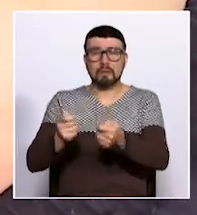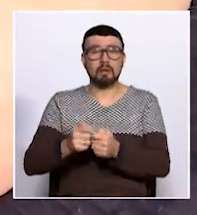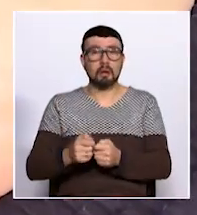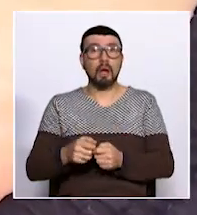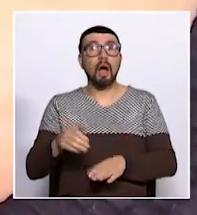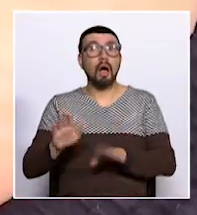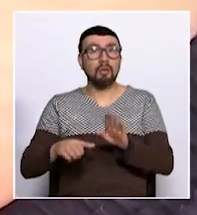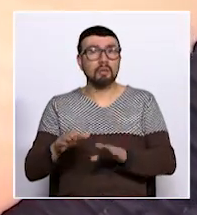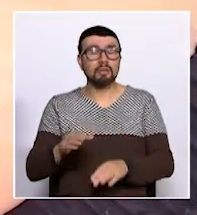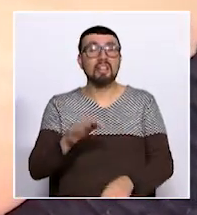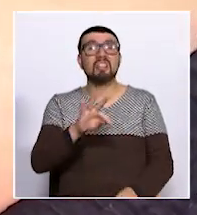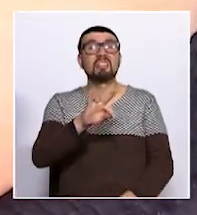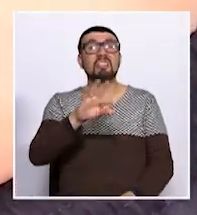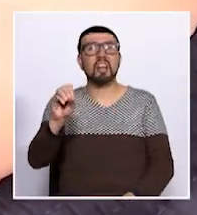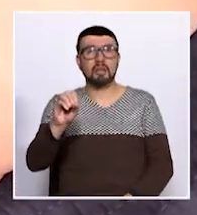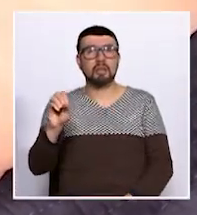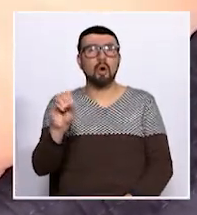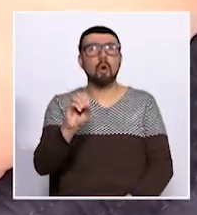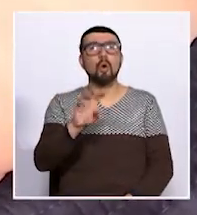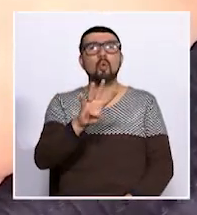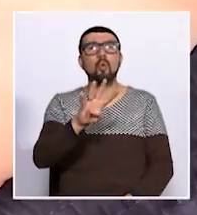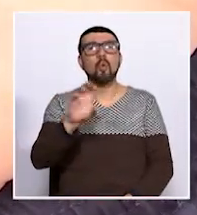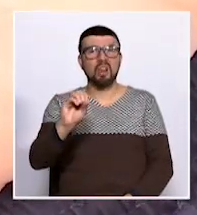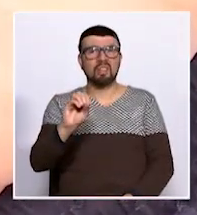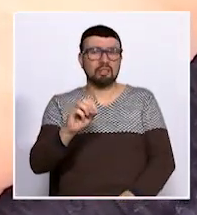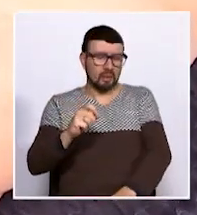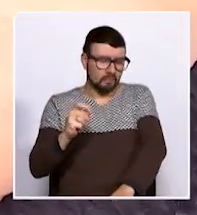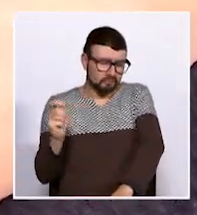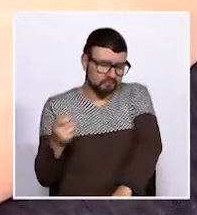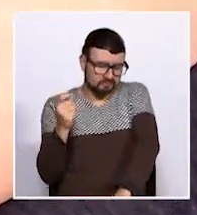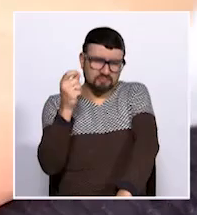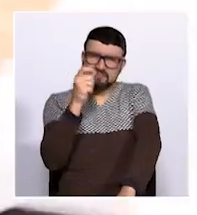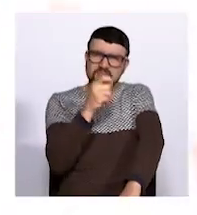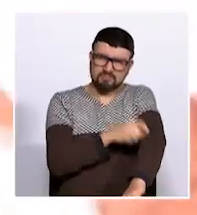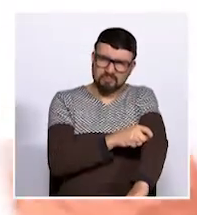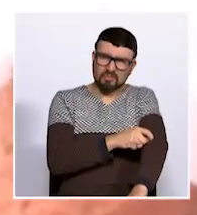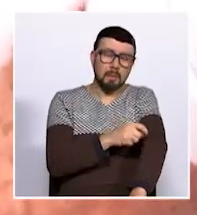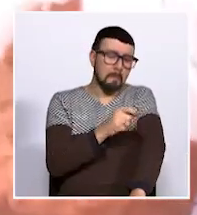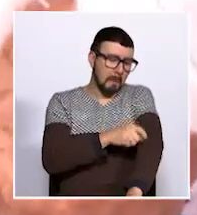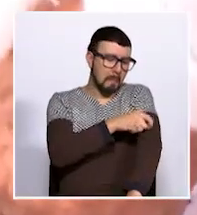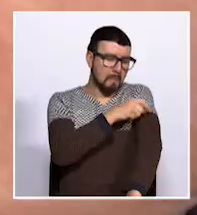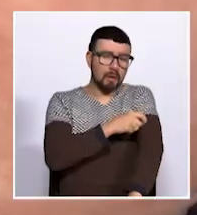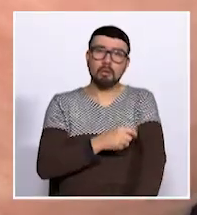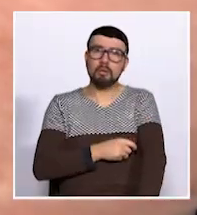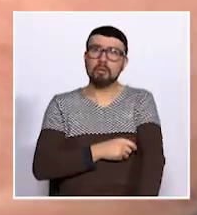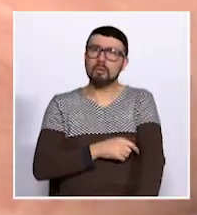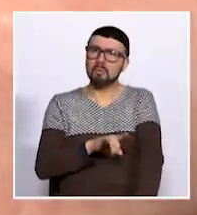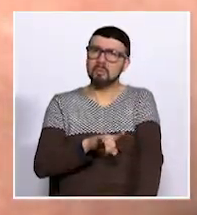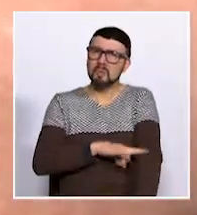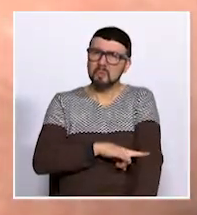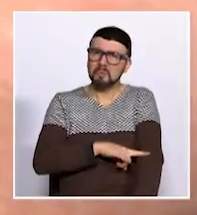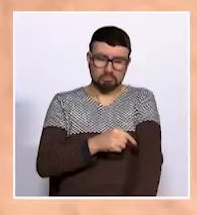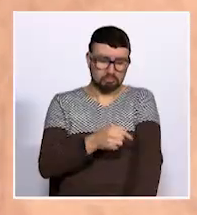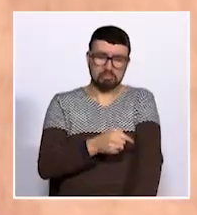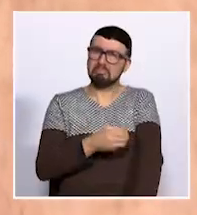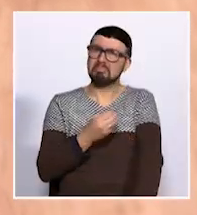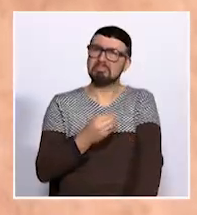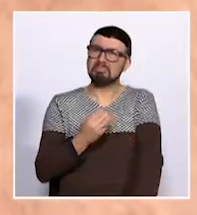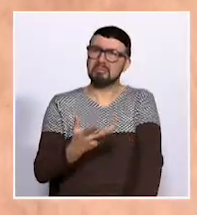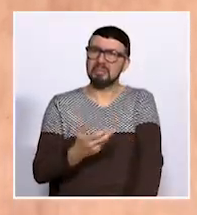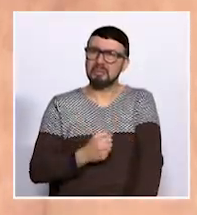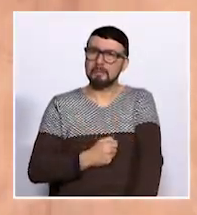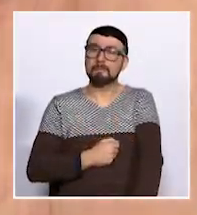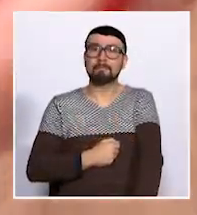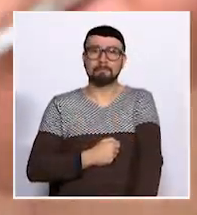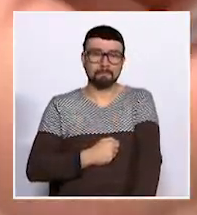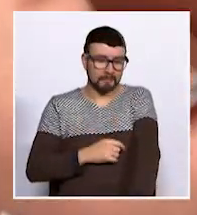hasta 30, 40 abejas. ¿Qué pasa con este veneno o con esta pitoxina? Es